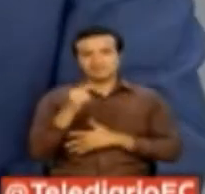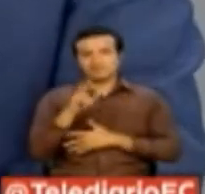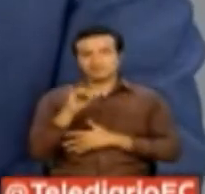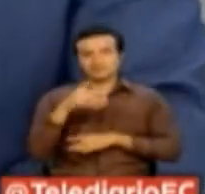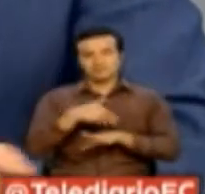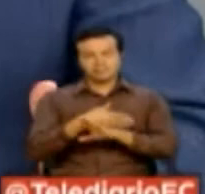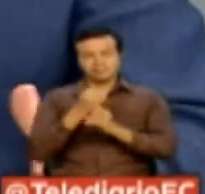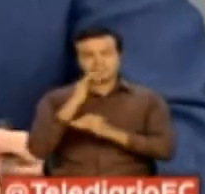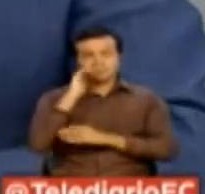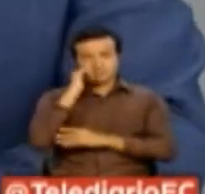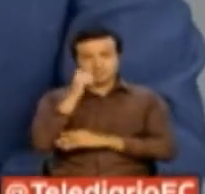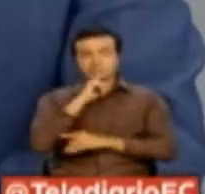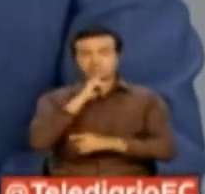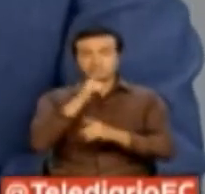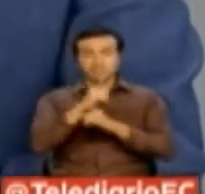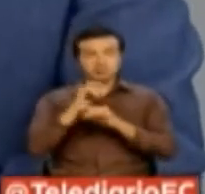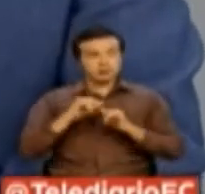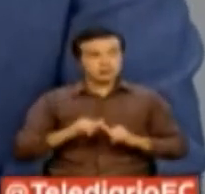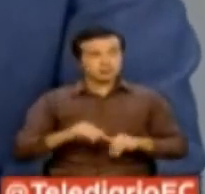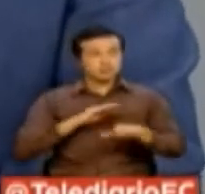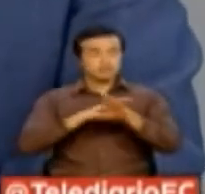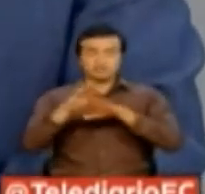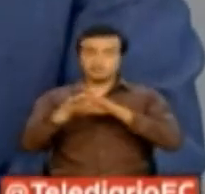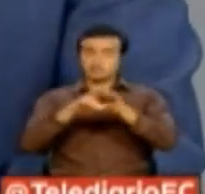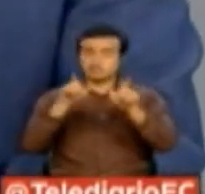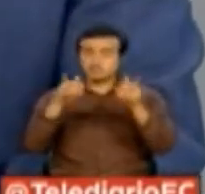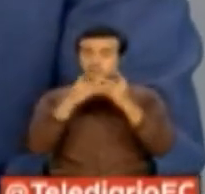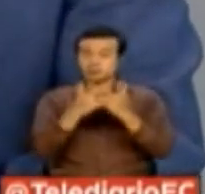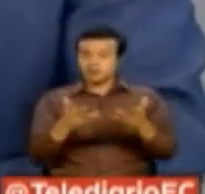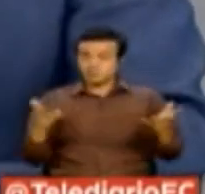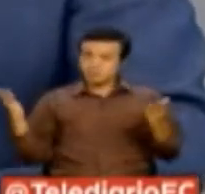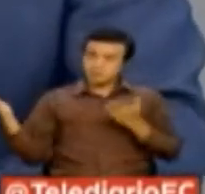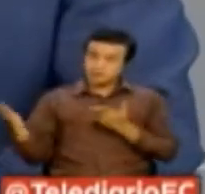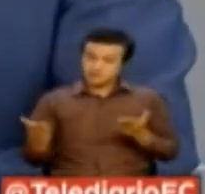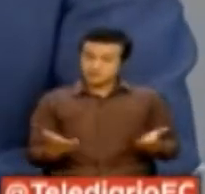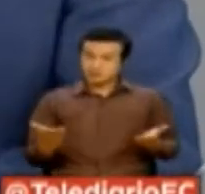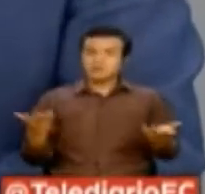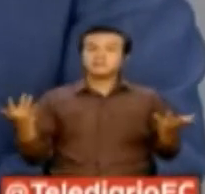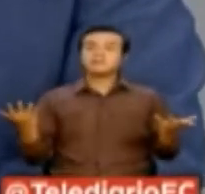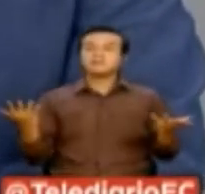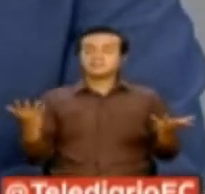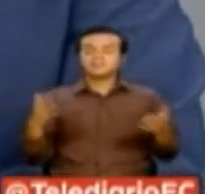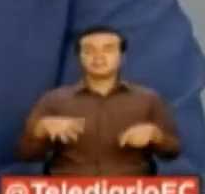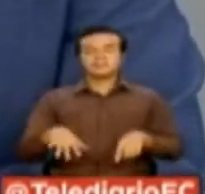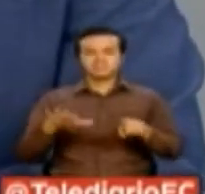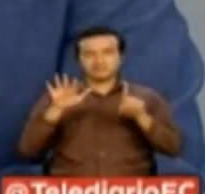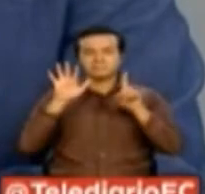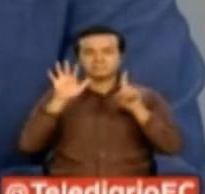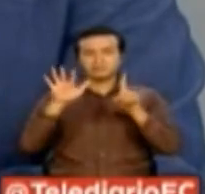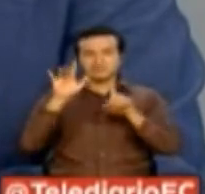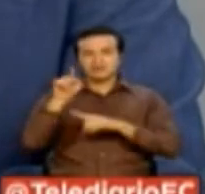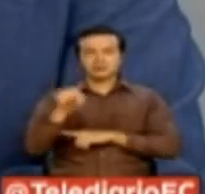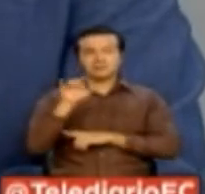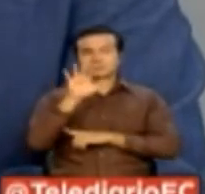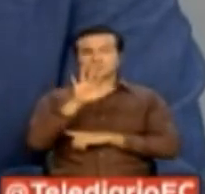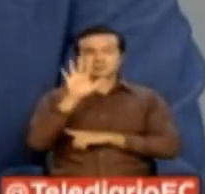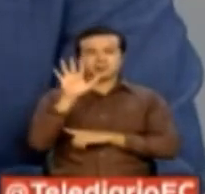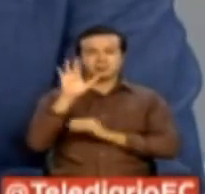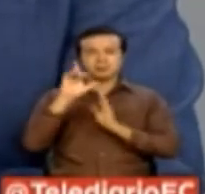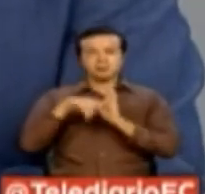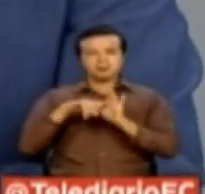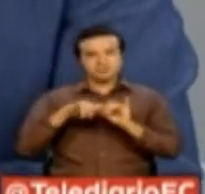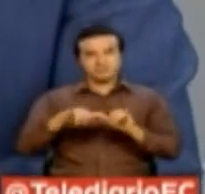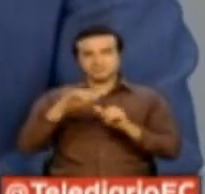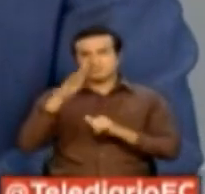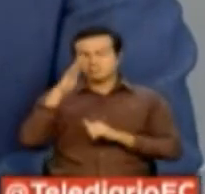esta jornada y mañana por cierto les invitamos como siempre para acompañarnos desde las 6 horas con 55 minutos